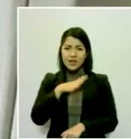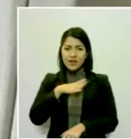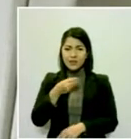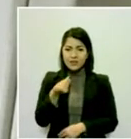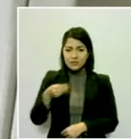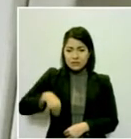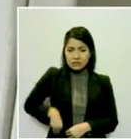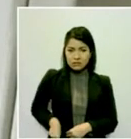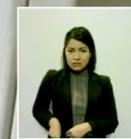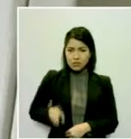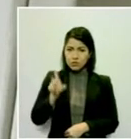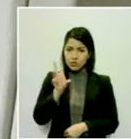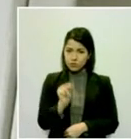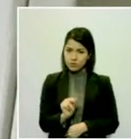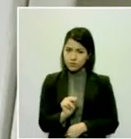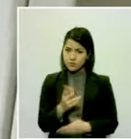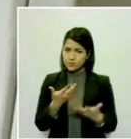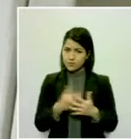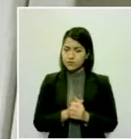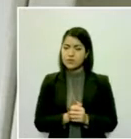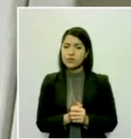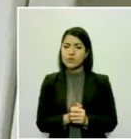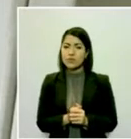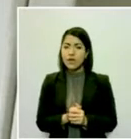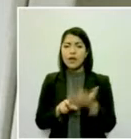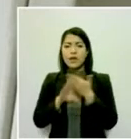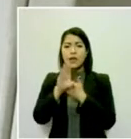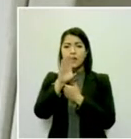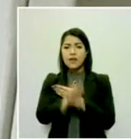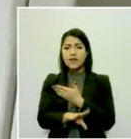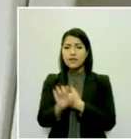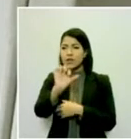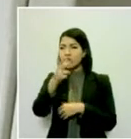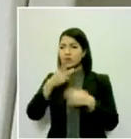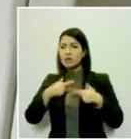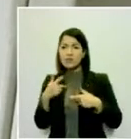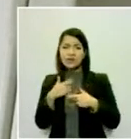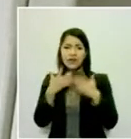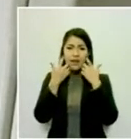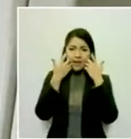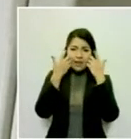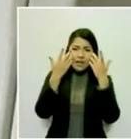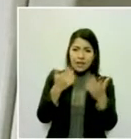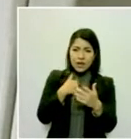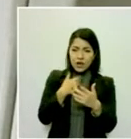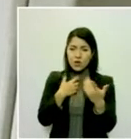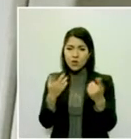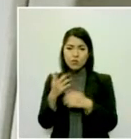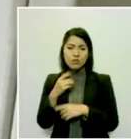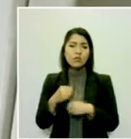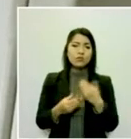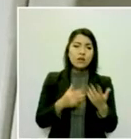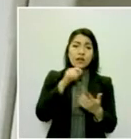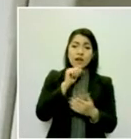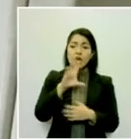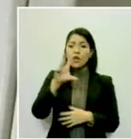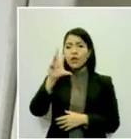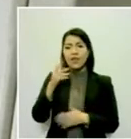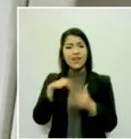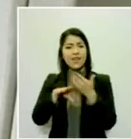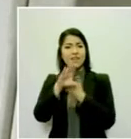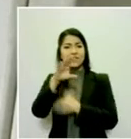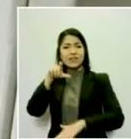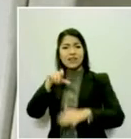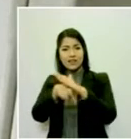Evitar intermediarios, y no dar cabida a la opacidad o a tramos de